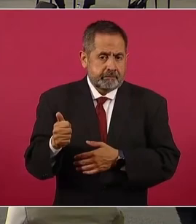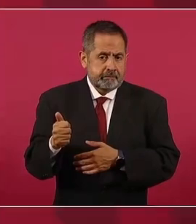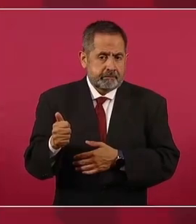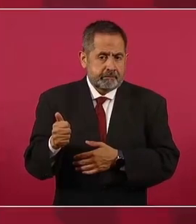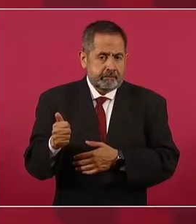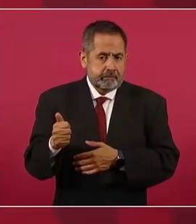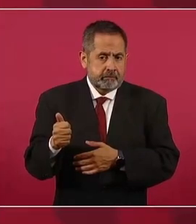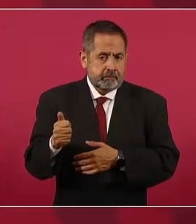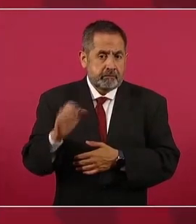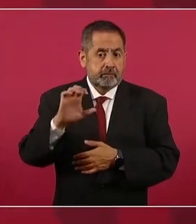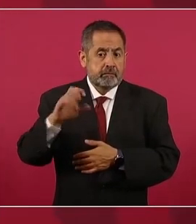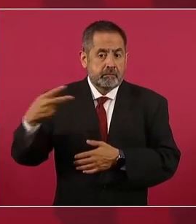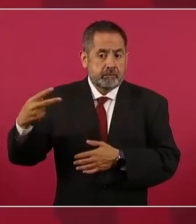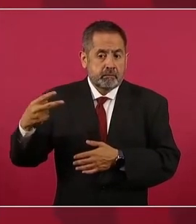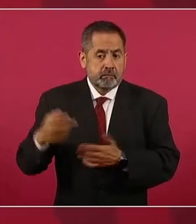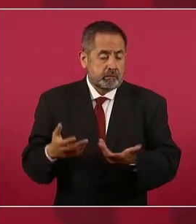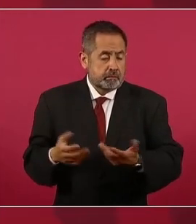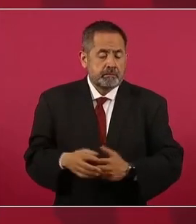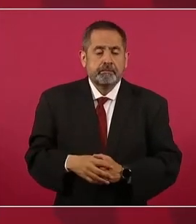164.326 euros.